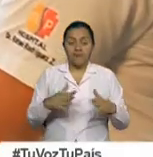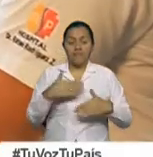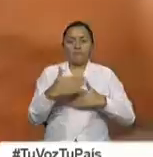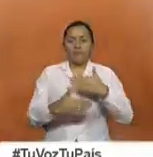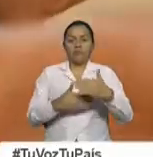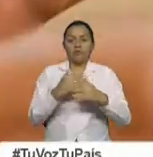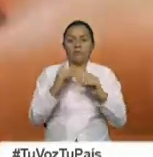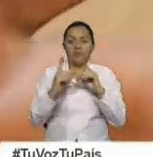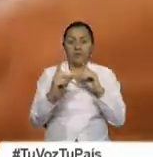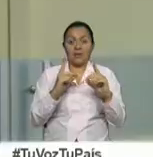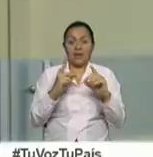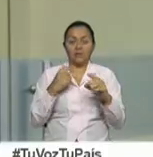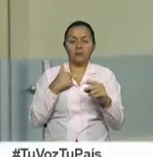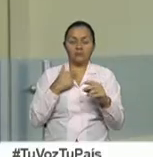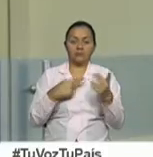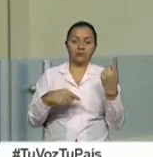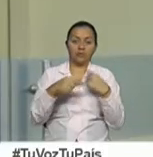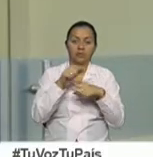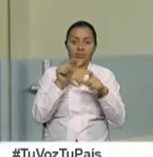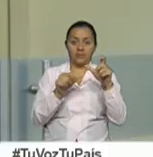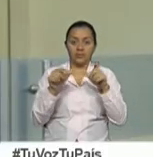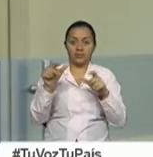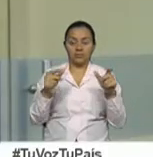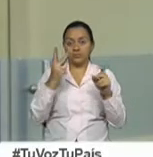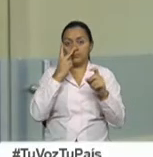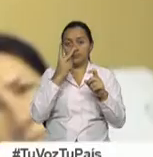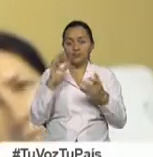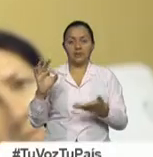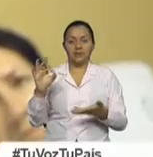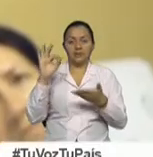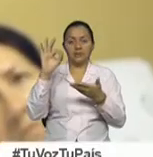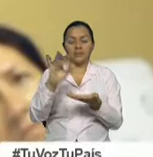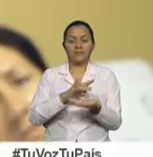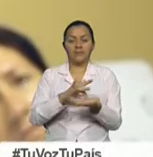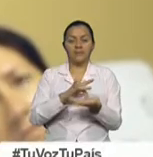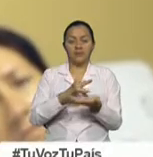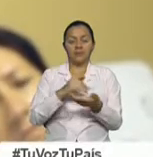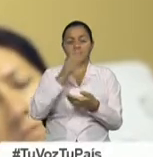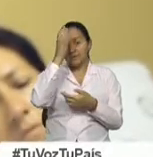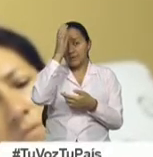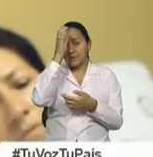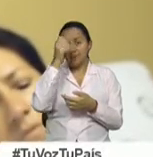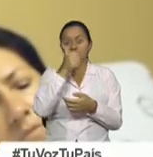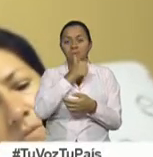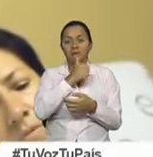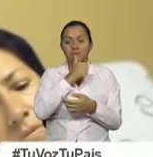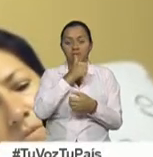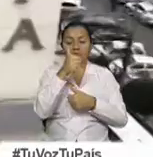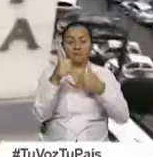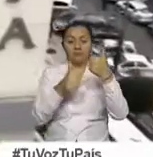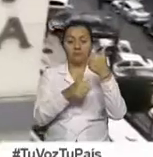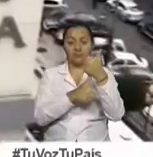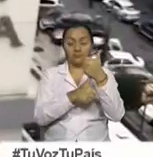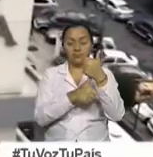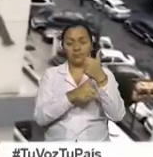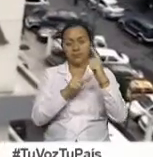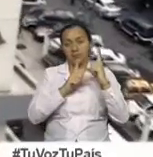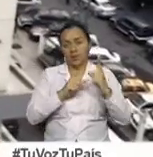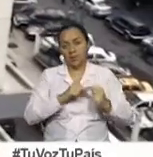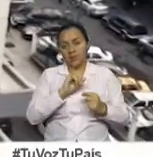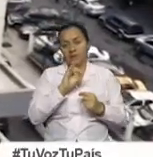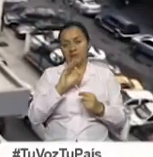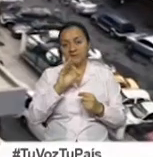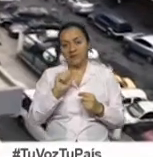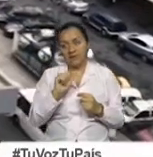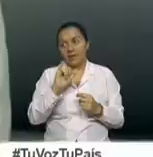diálogo participaron varios actores de la salud, como representantes farmacéuticos, clínicas privadas, subsistemas de salud públicos como ISFA,